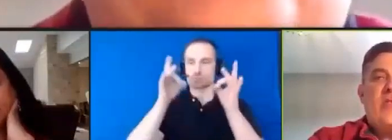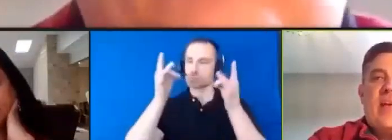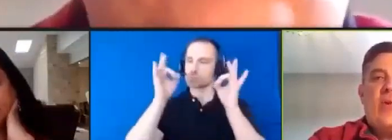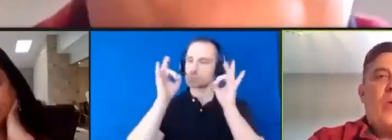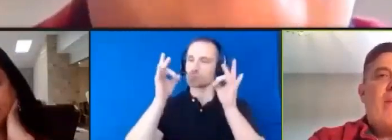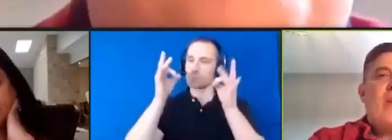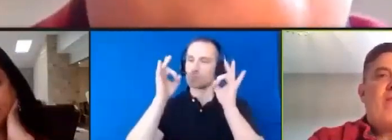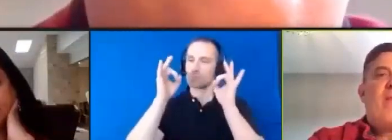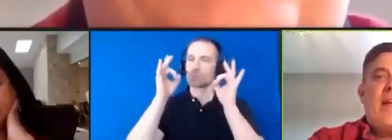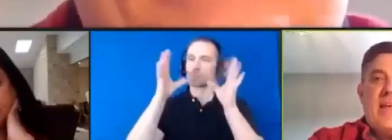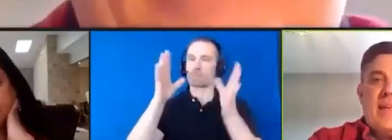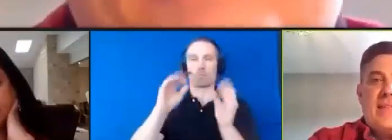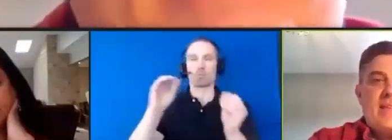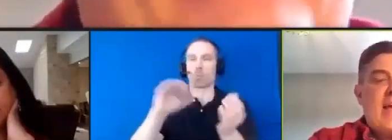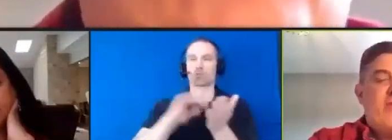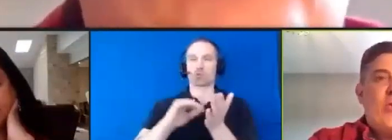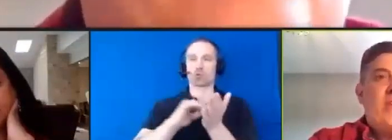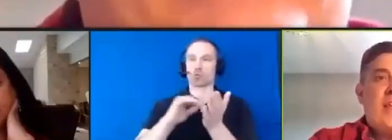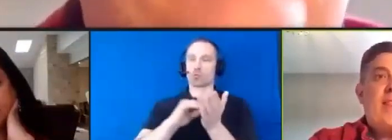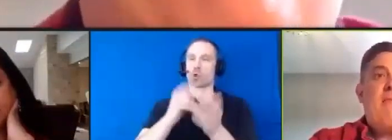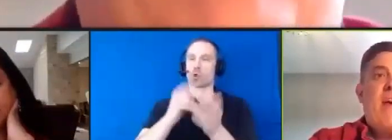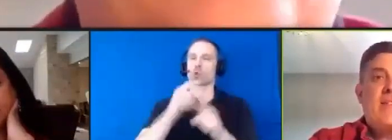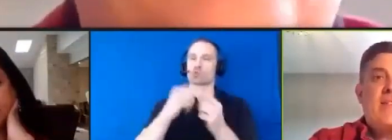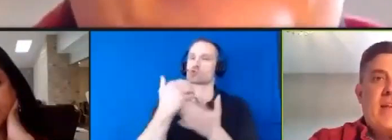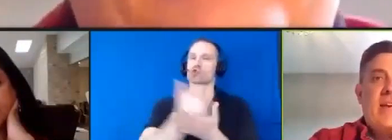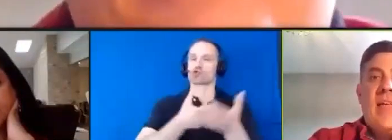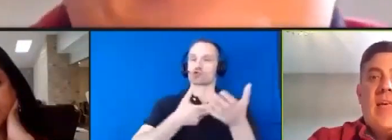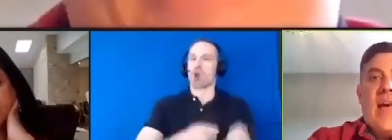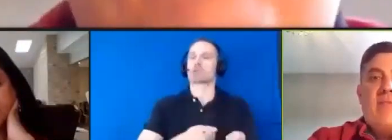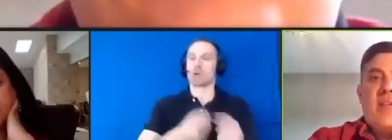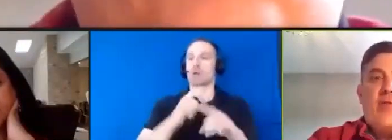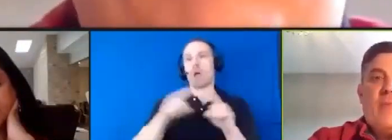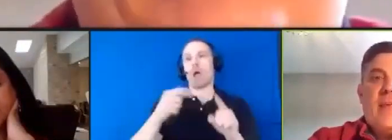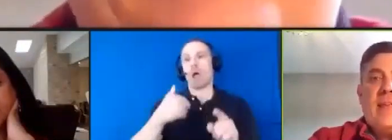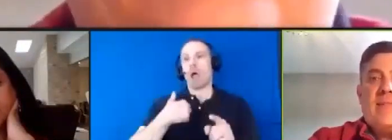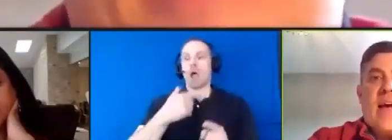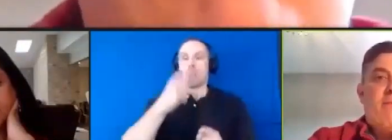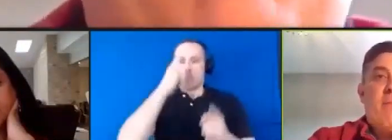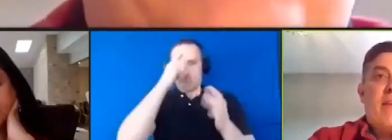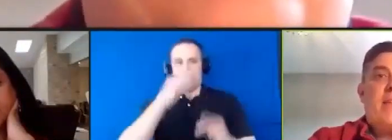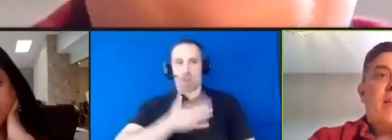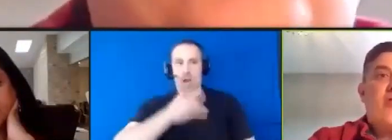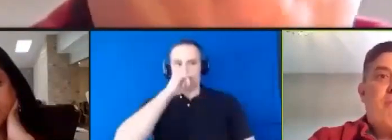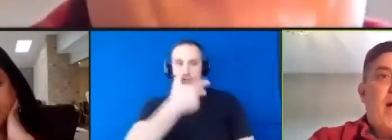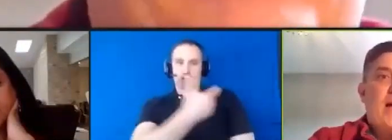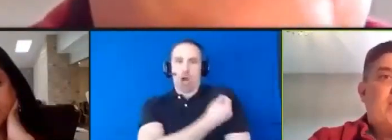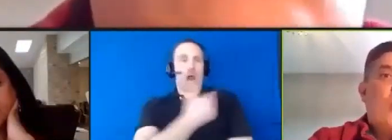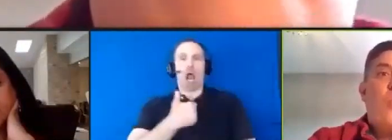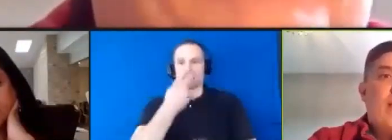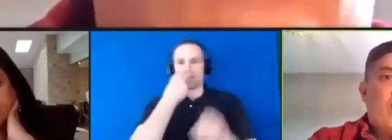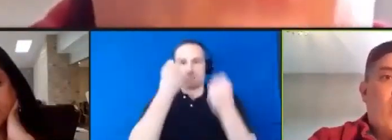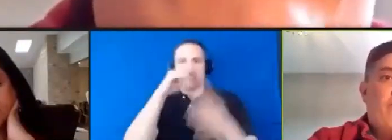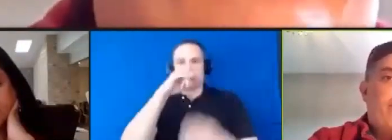justificación tratar mal a la gente am se instruyeron estudio que eran muy malos y si es